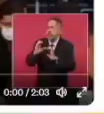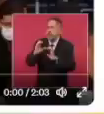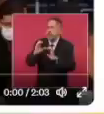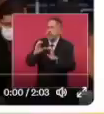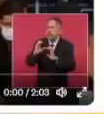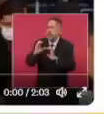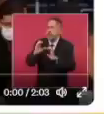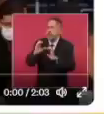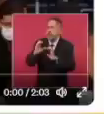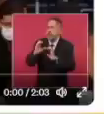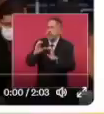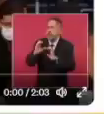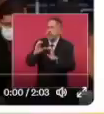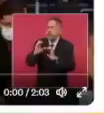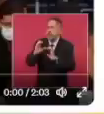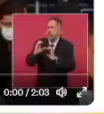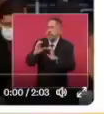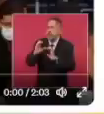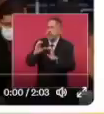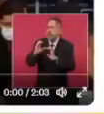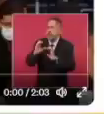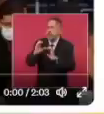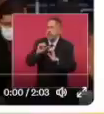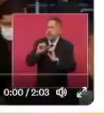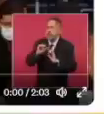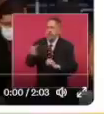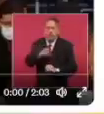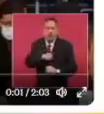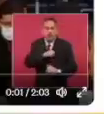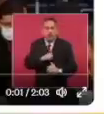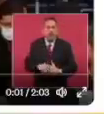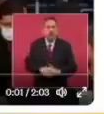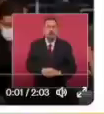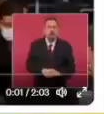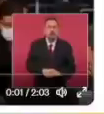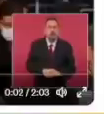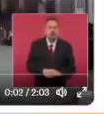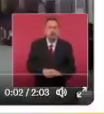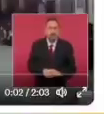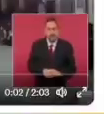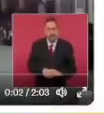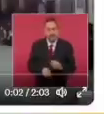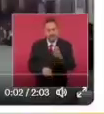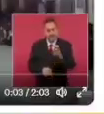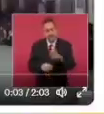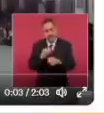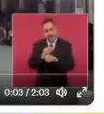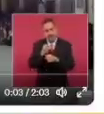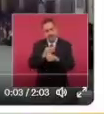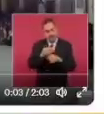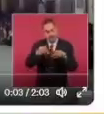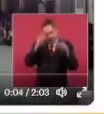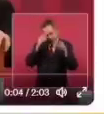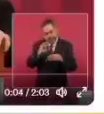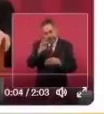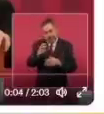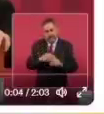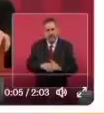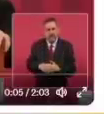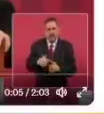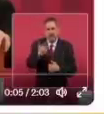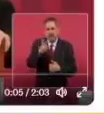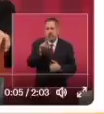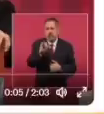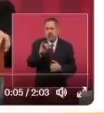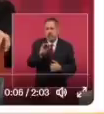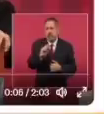el uso del glifosato, y el presidente dijo lo siguiente. Estamos en eso, estamos viendo eso, lo del